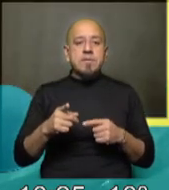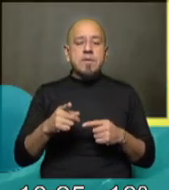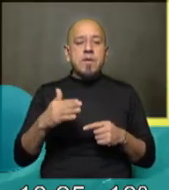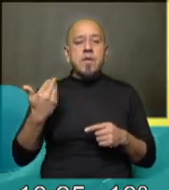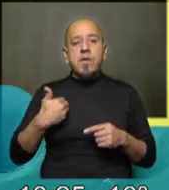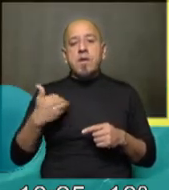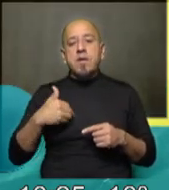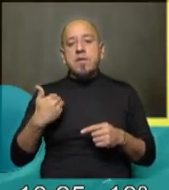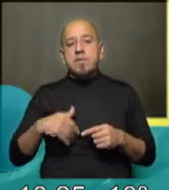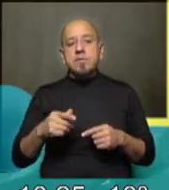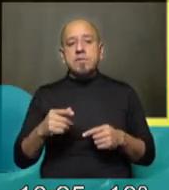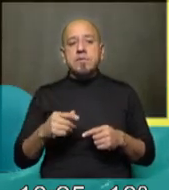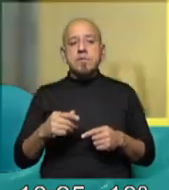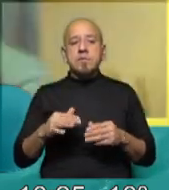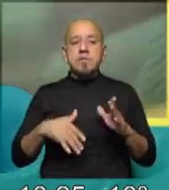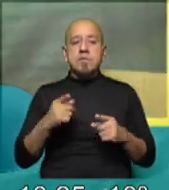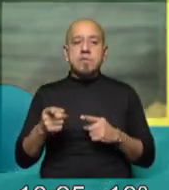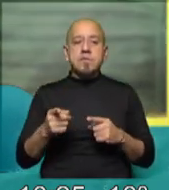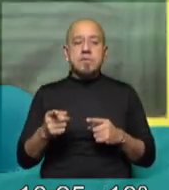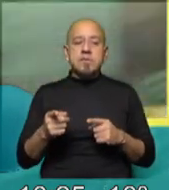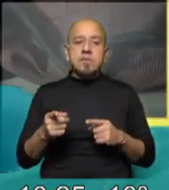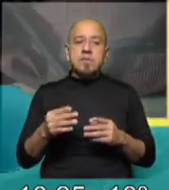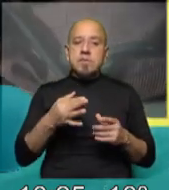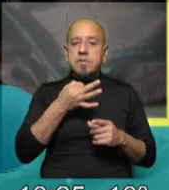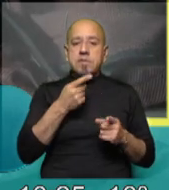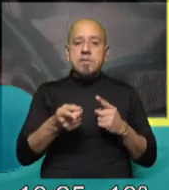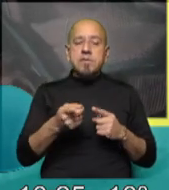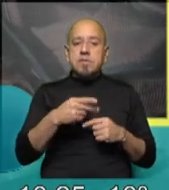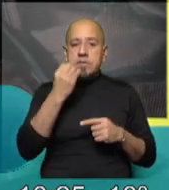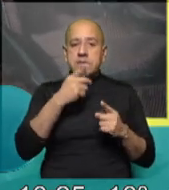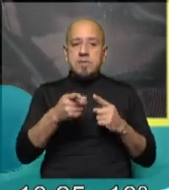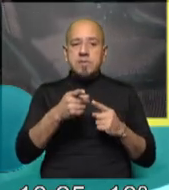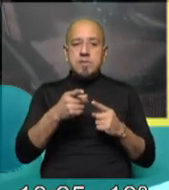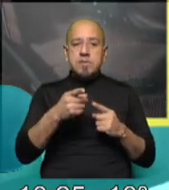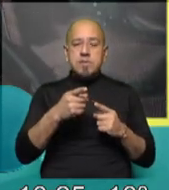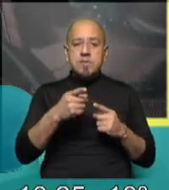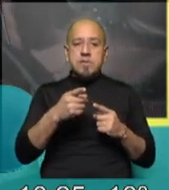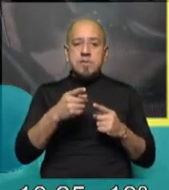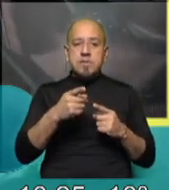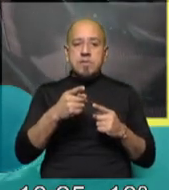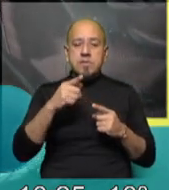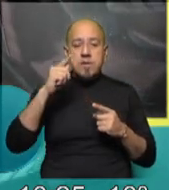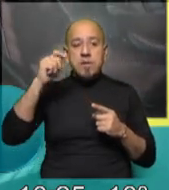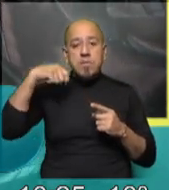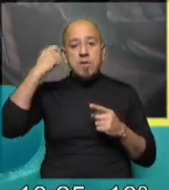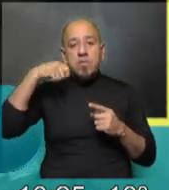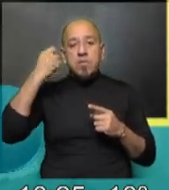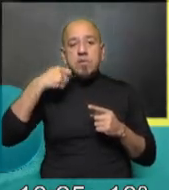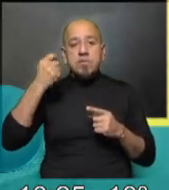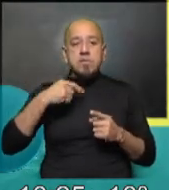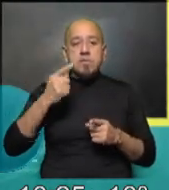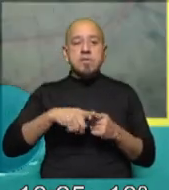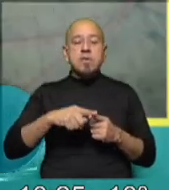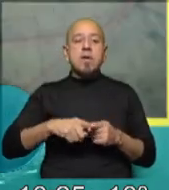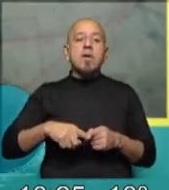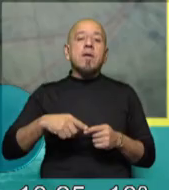la cual conviene a veces desconfiar un poco, dice que es la mejor película argentina de los últimos tiempos. Que eso ocurre hasta que viene la próxima película